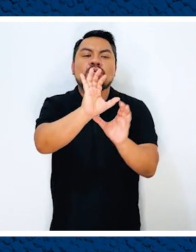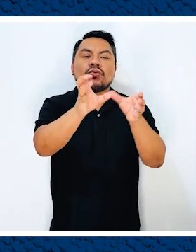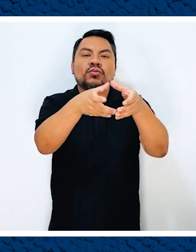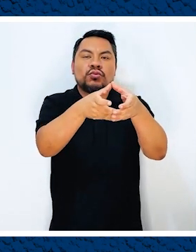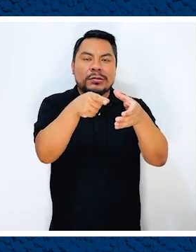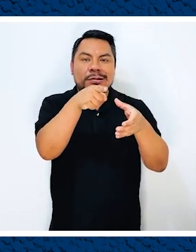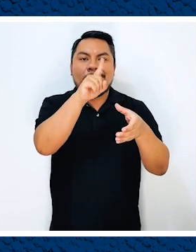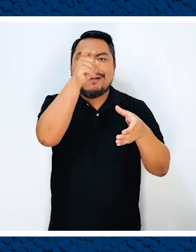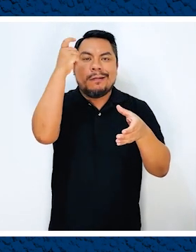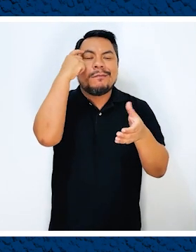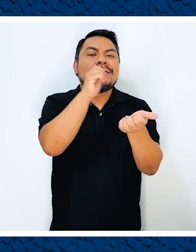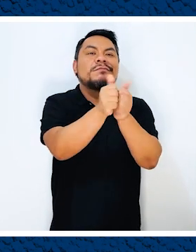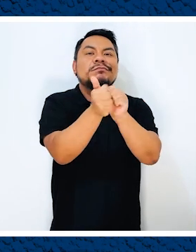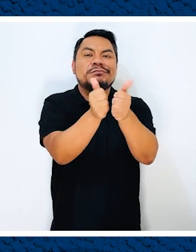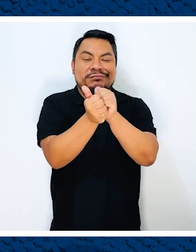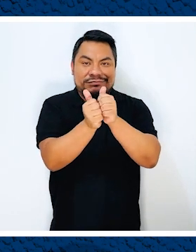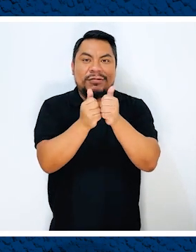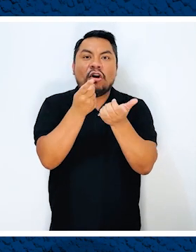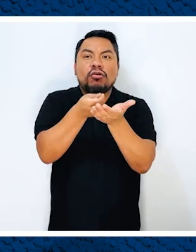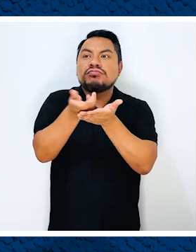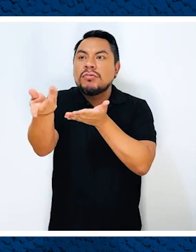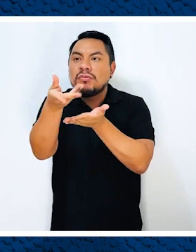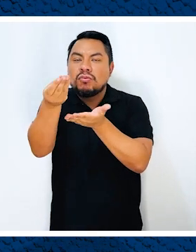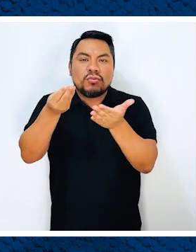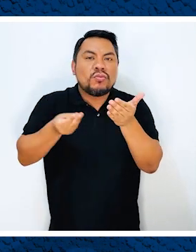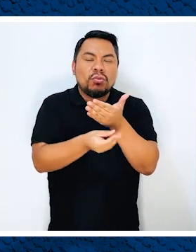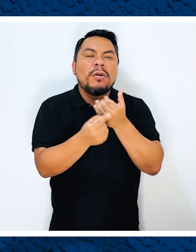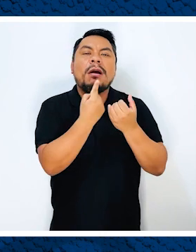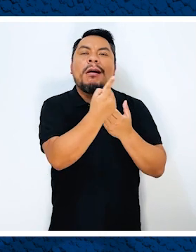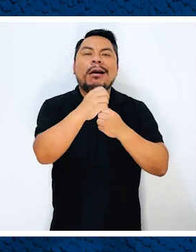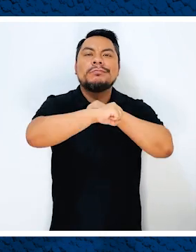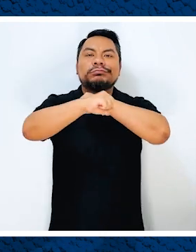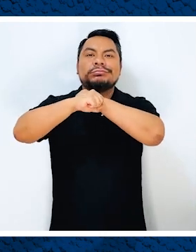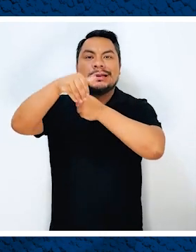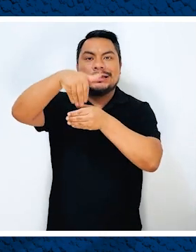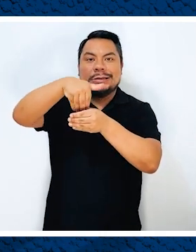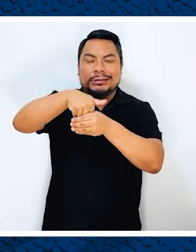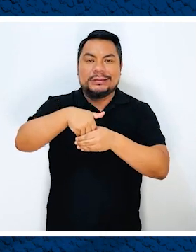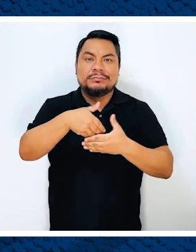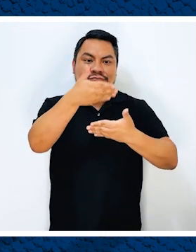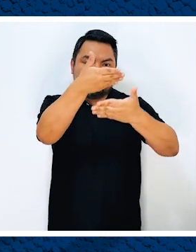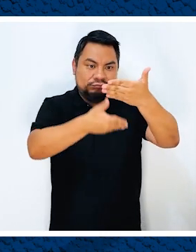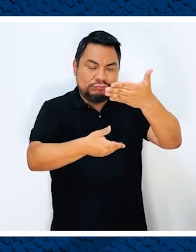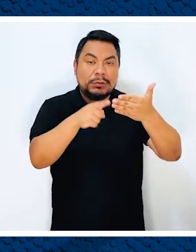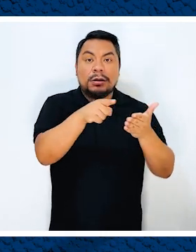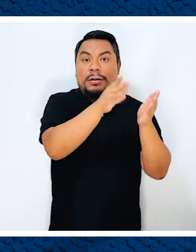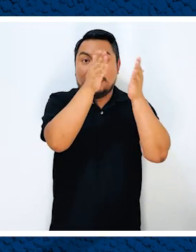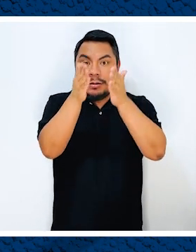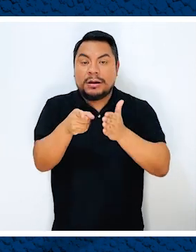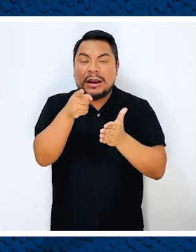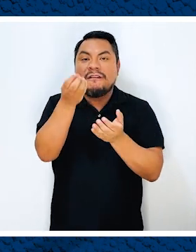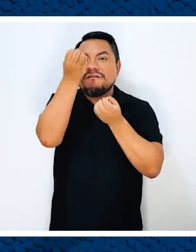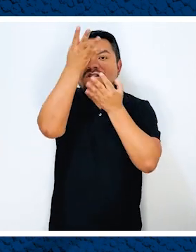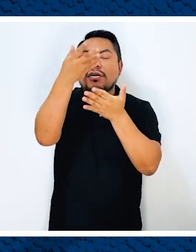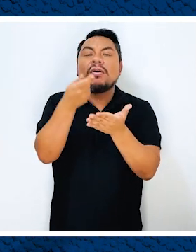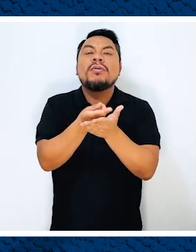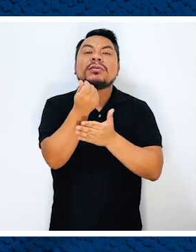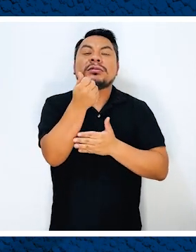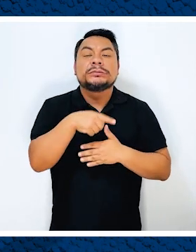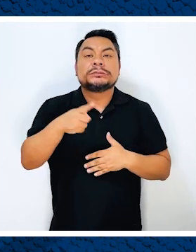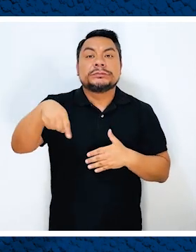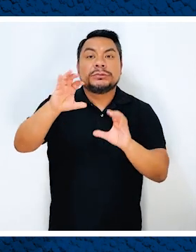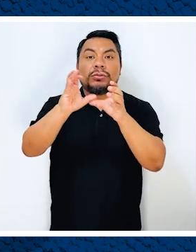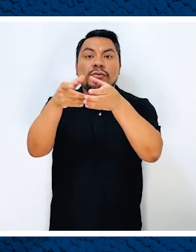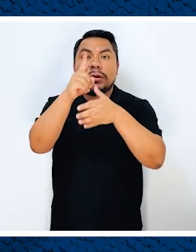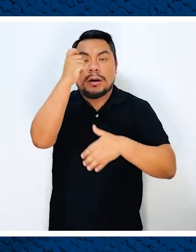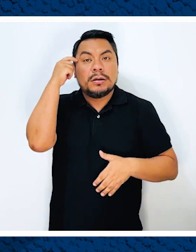financiera de los ingresos y gastos de candidatos y organizaciones políticas por cada campaña electoral. También, la información financiera anual